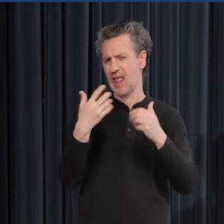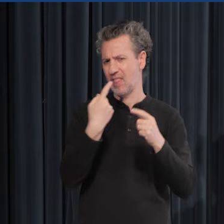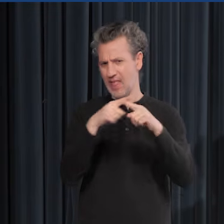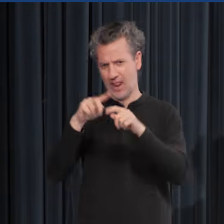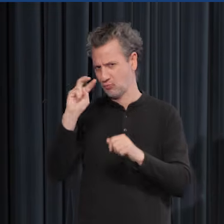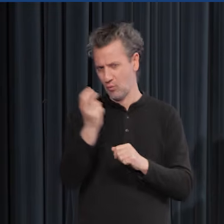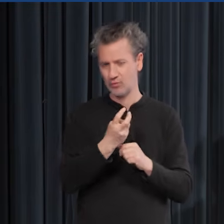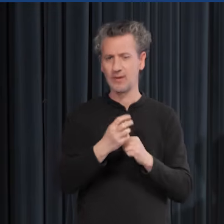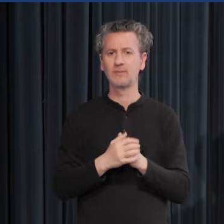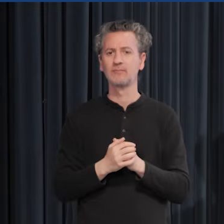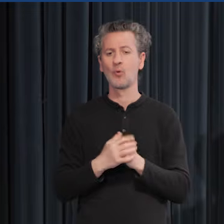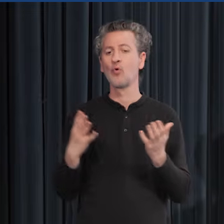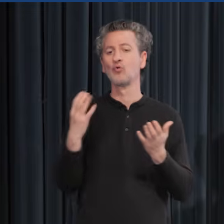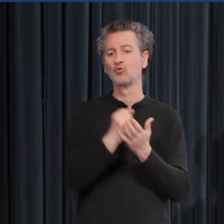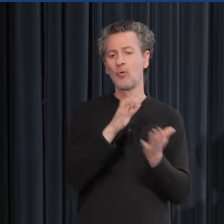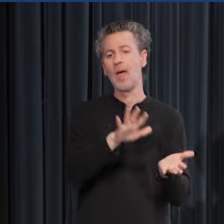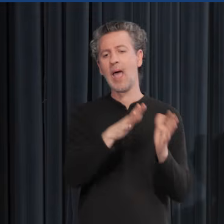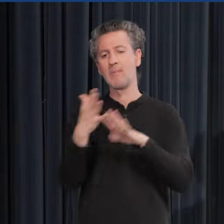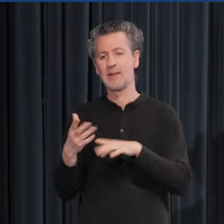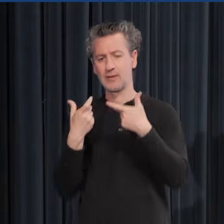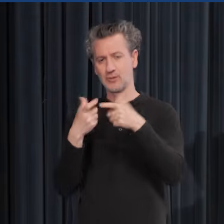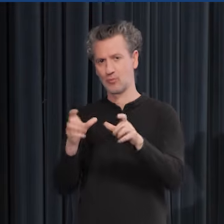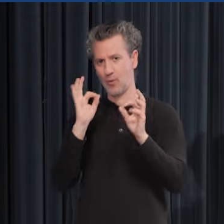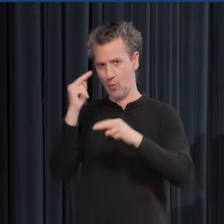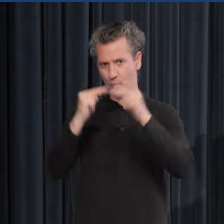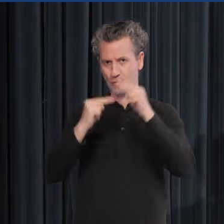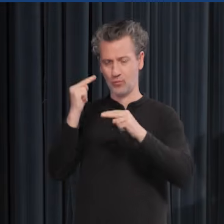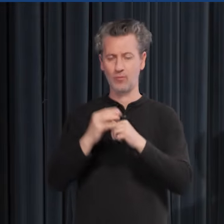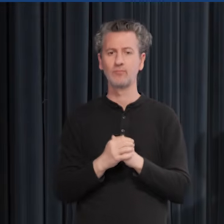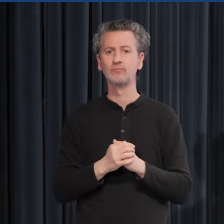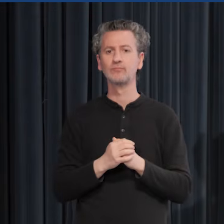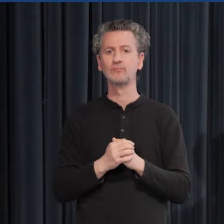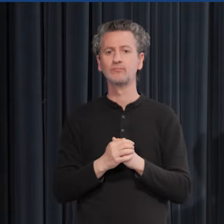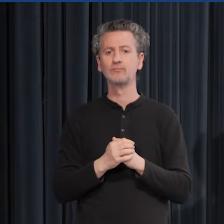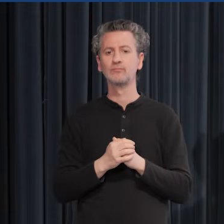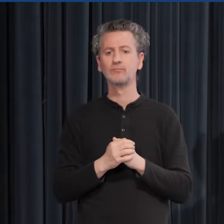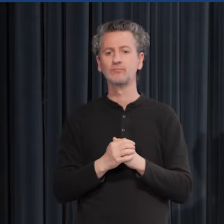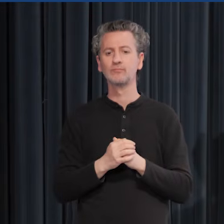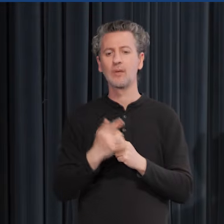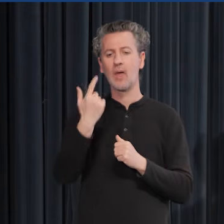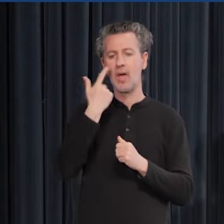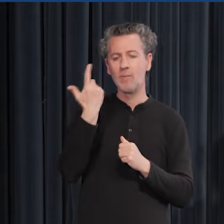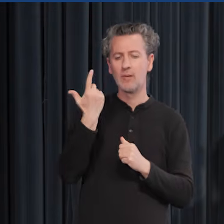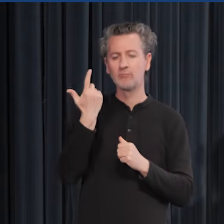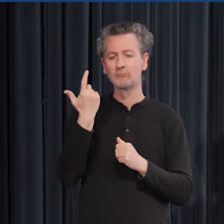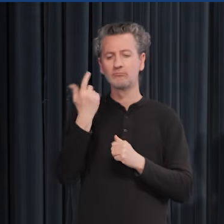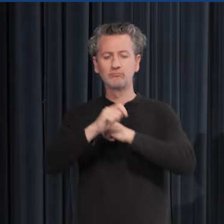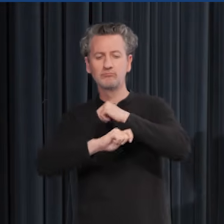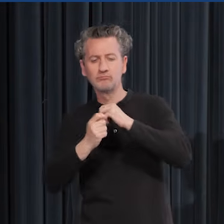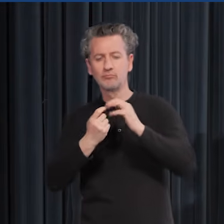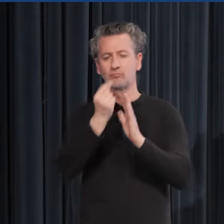al sector de la construcción. Cómo puede ayudar en esa adopción de medidas de seguridad y